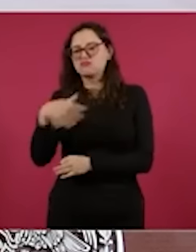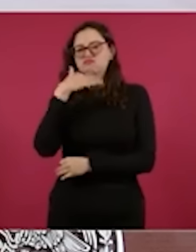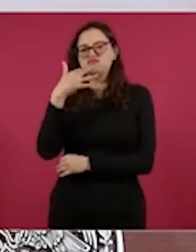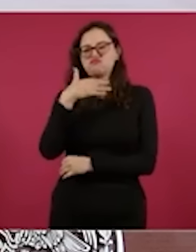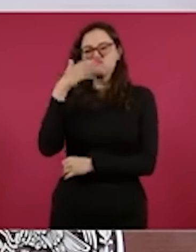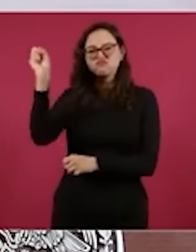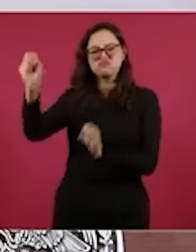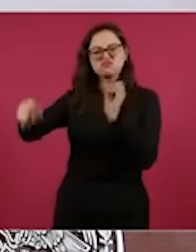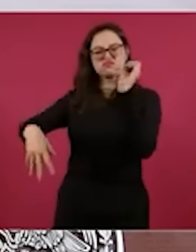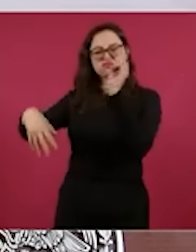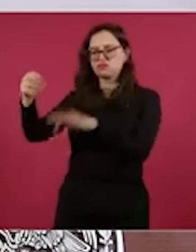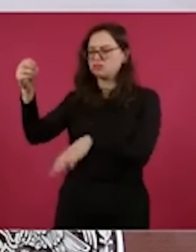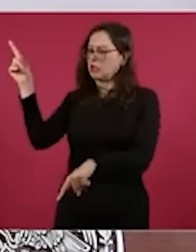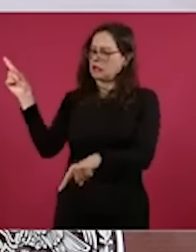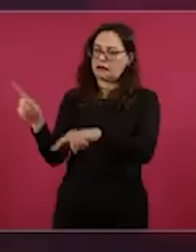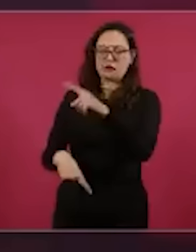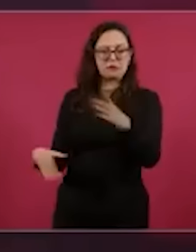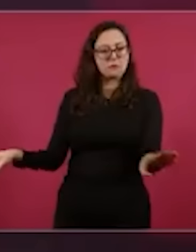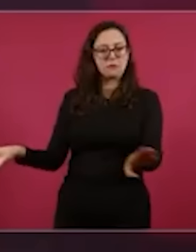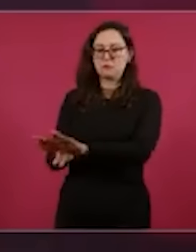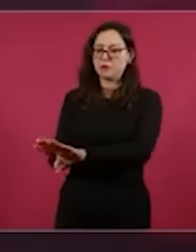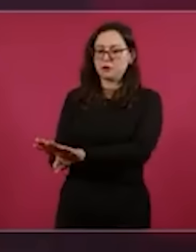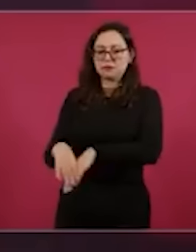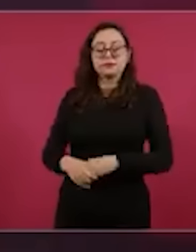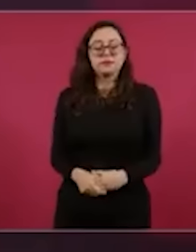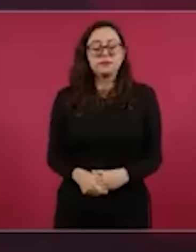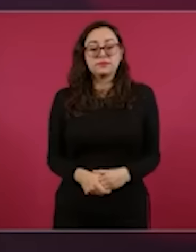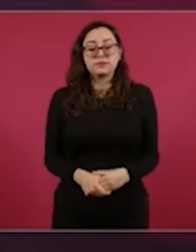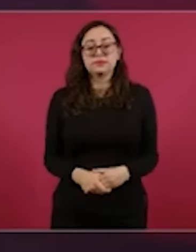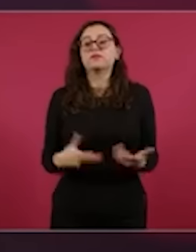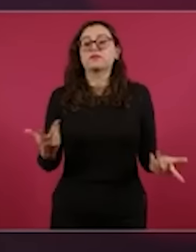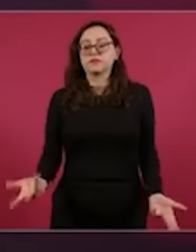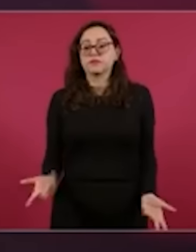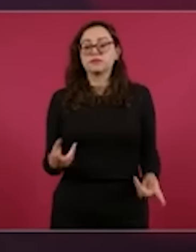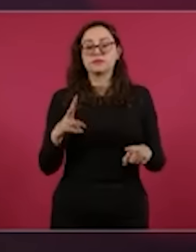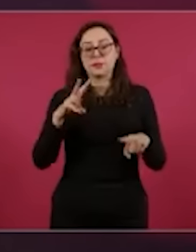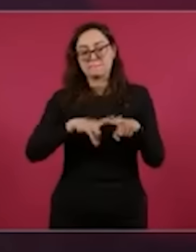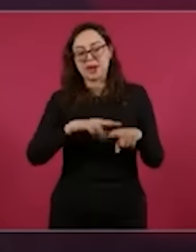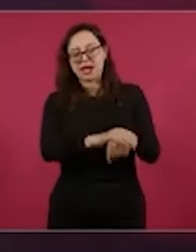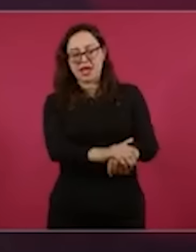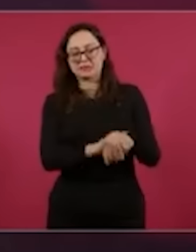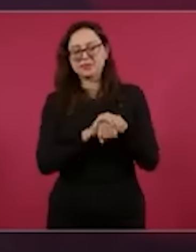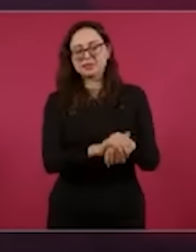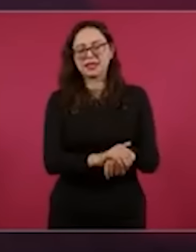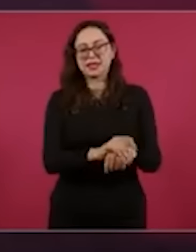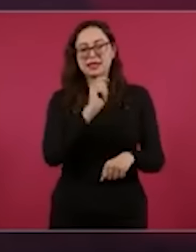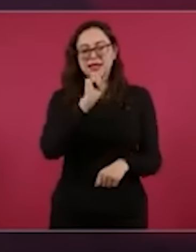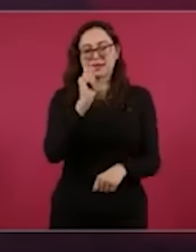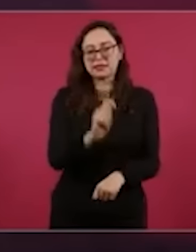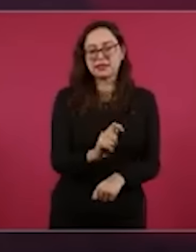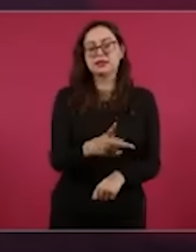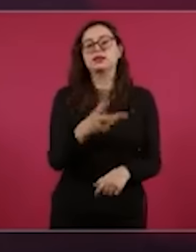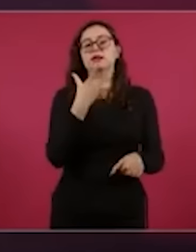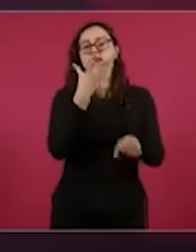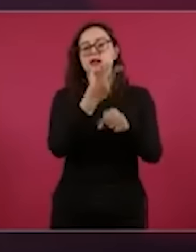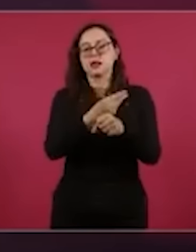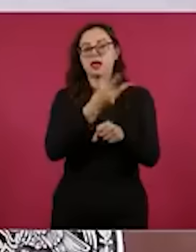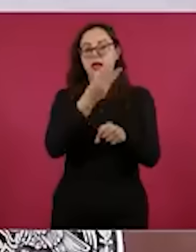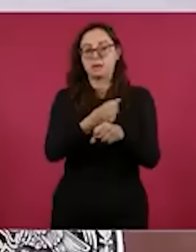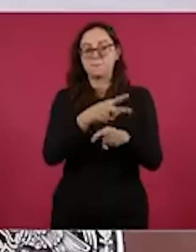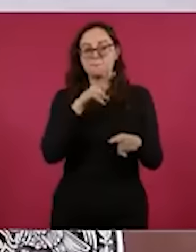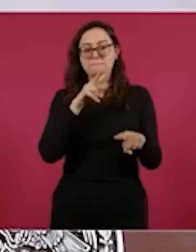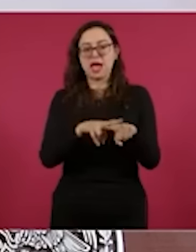del Panteón de Dolores, la rehabilitación del Parque de la Amistad, la rehabilitación del